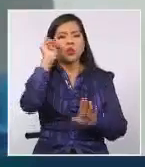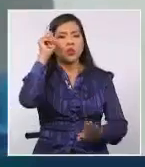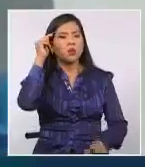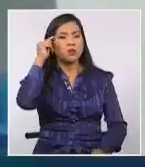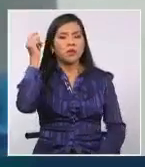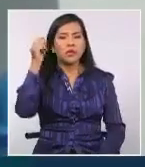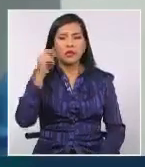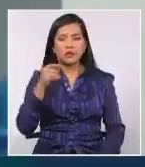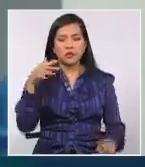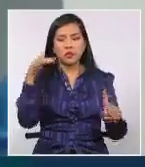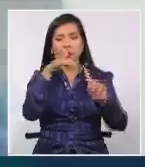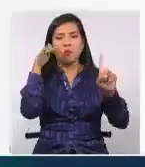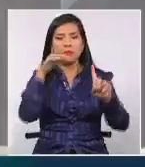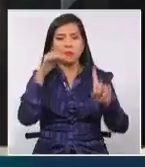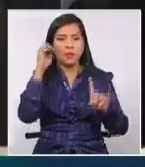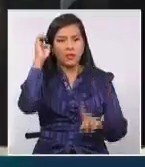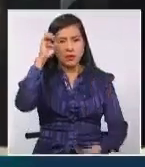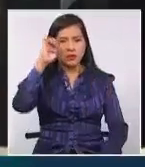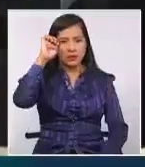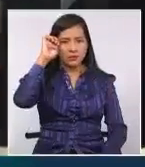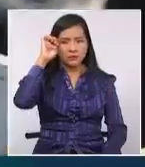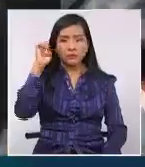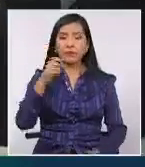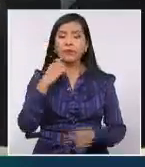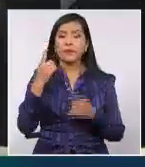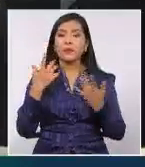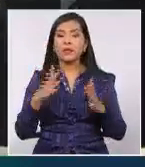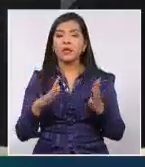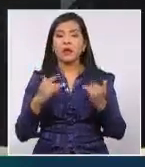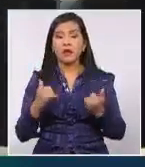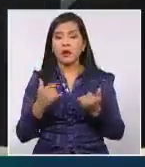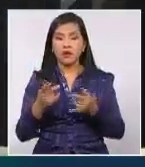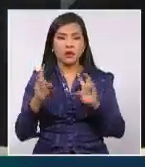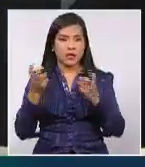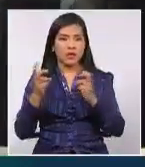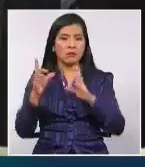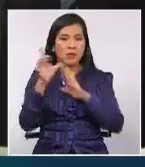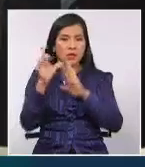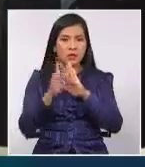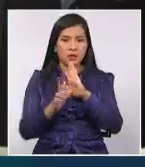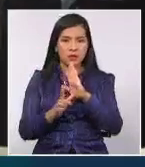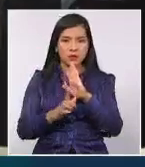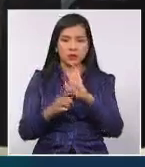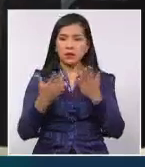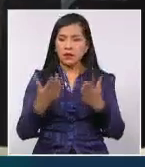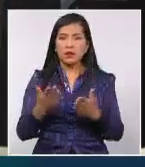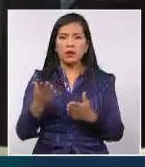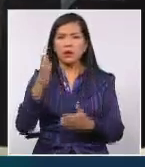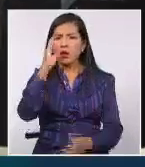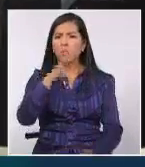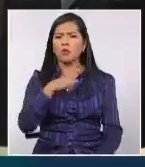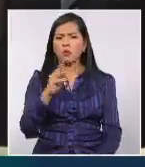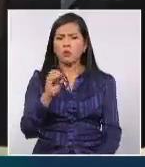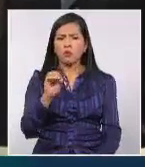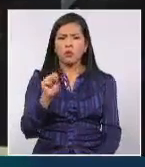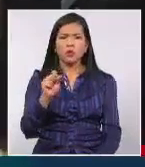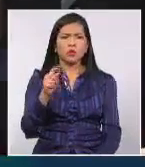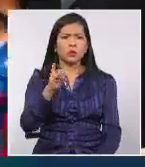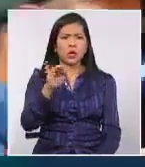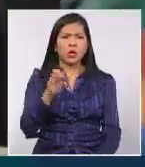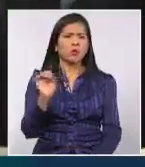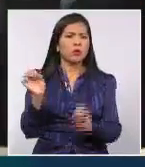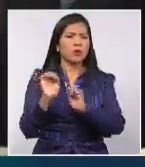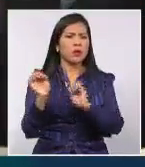fueron notificados. Extrañamente, el señor Mostajo no está en esa lista, como tampoco en la anterior, sabiendo que ellos han sido